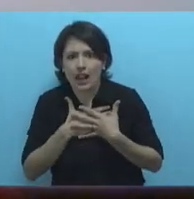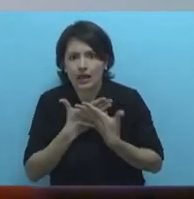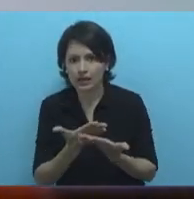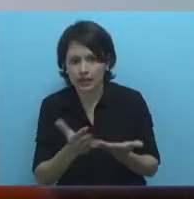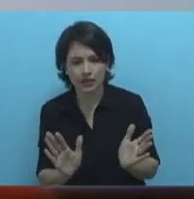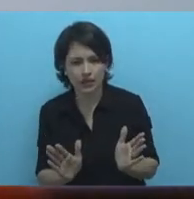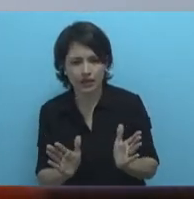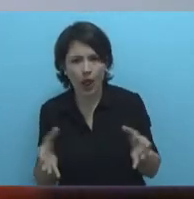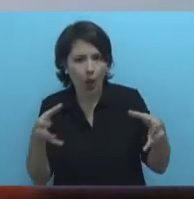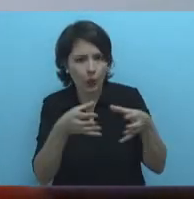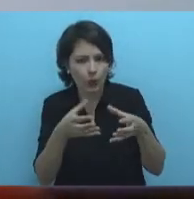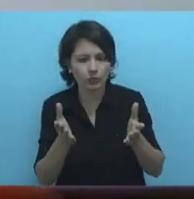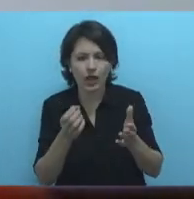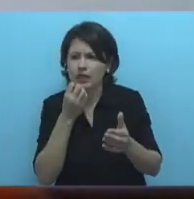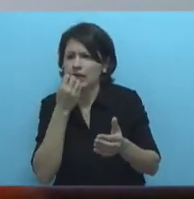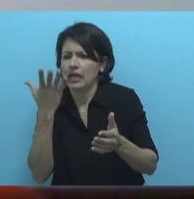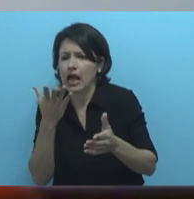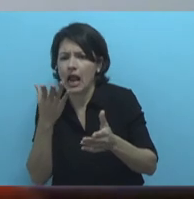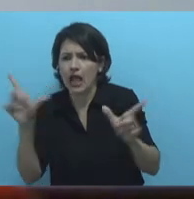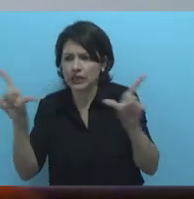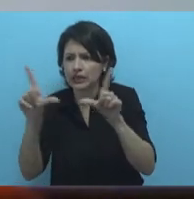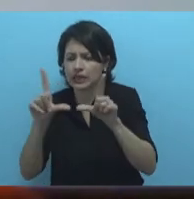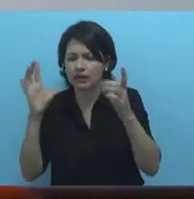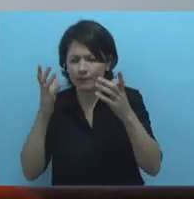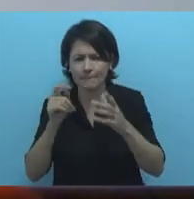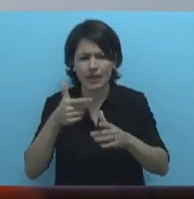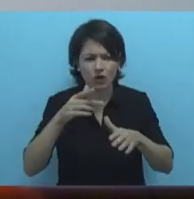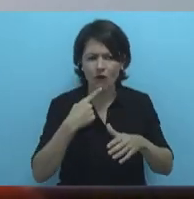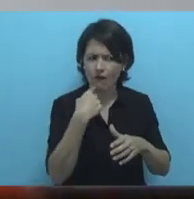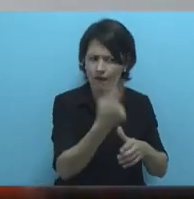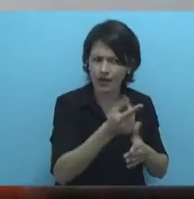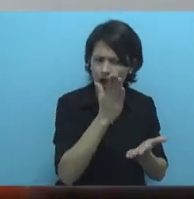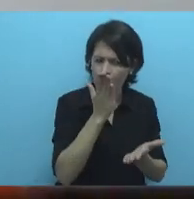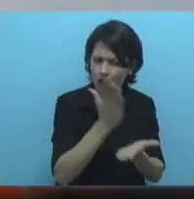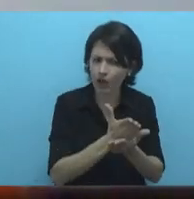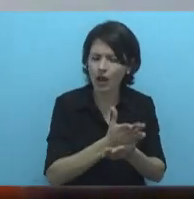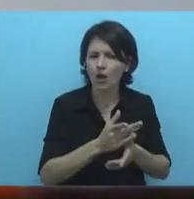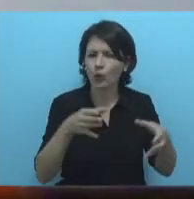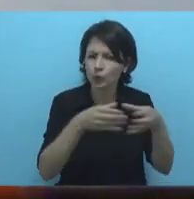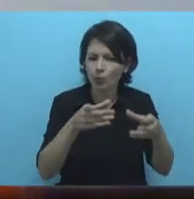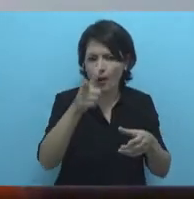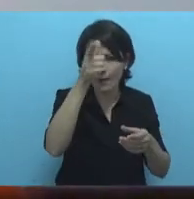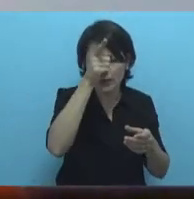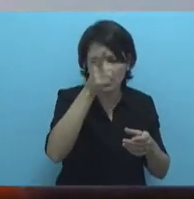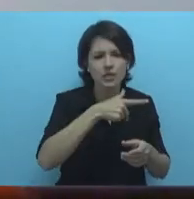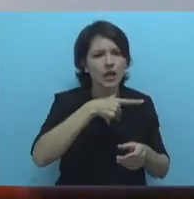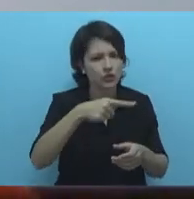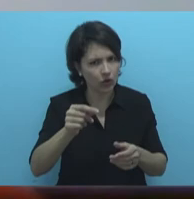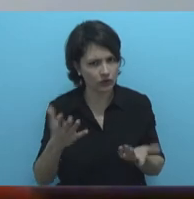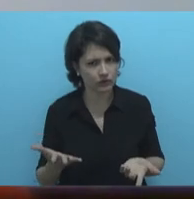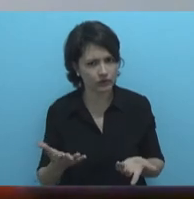por hacer declaraciones mediáticas en lugar de ordenar y contener a las fuerzas irán hasta el fuego